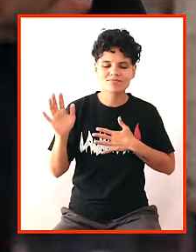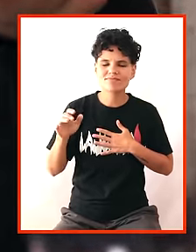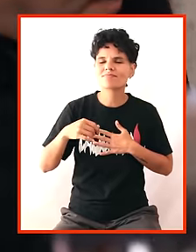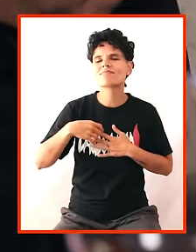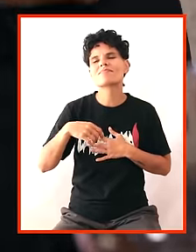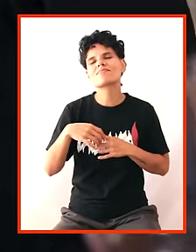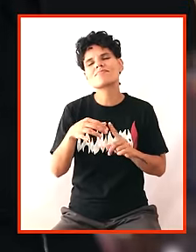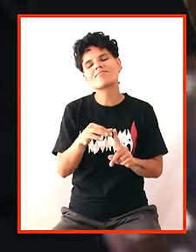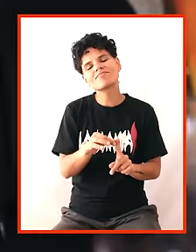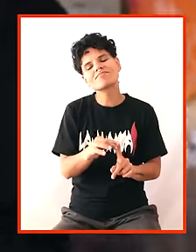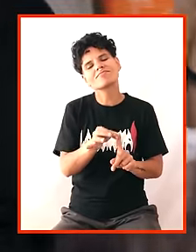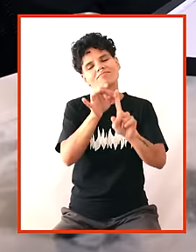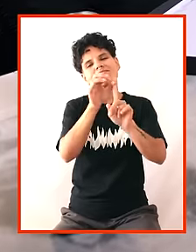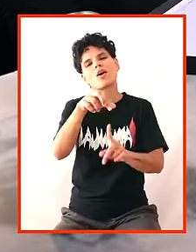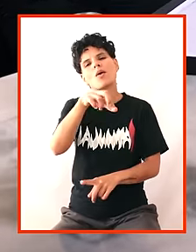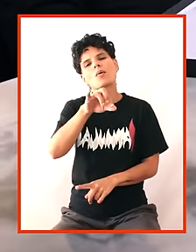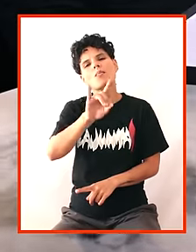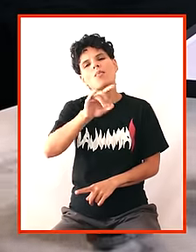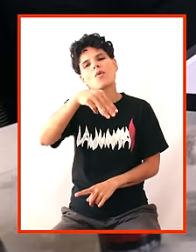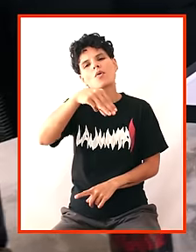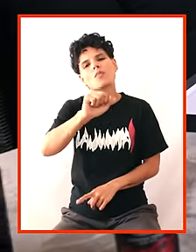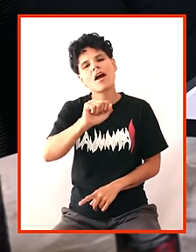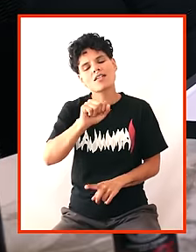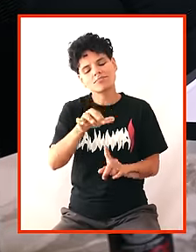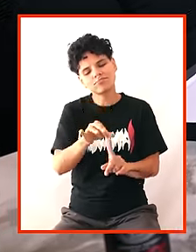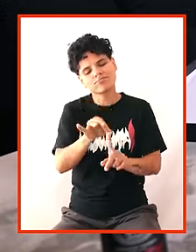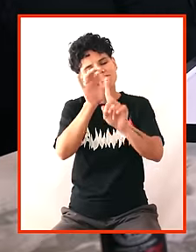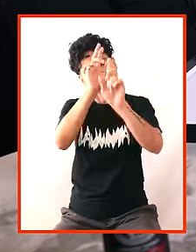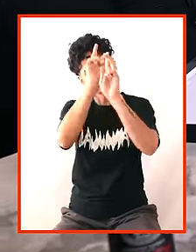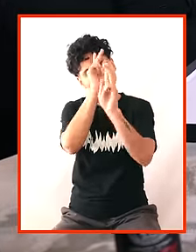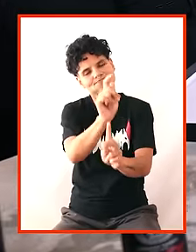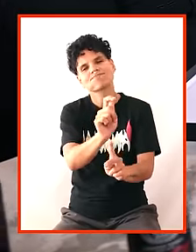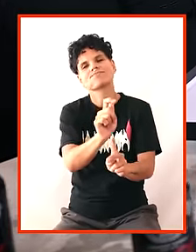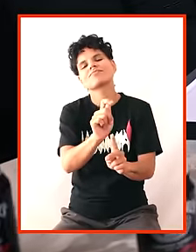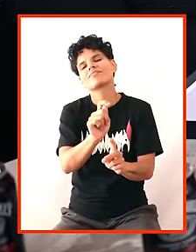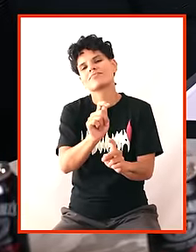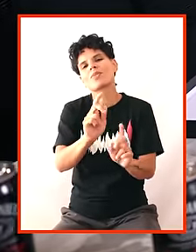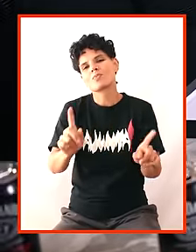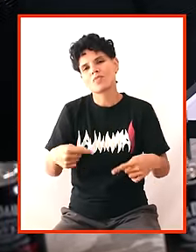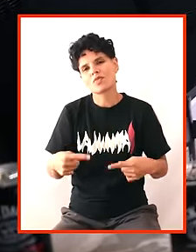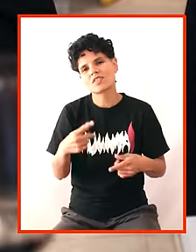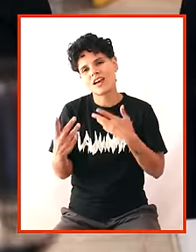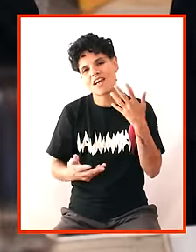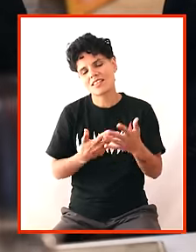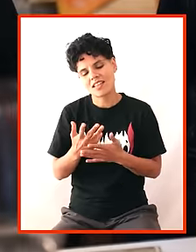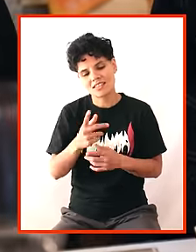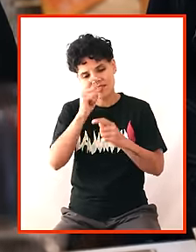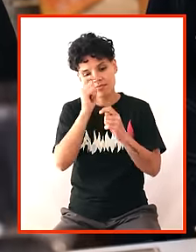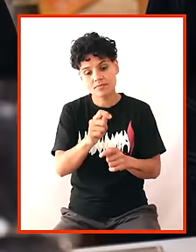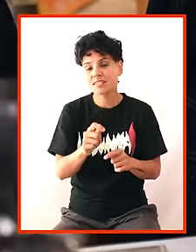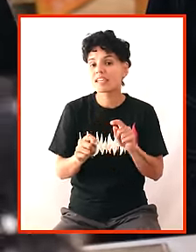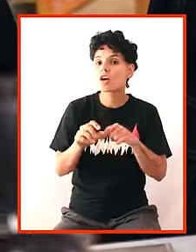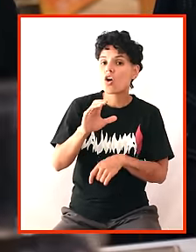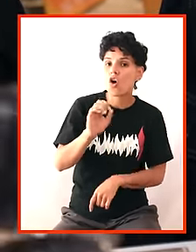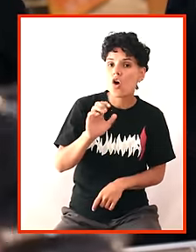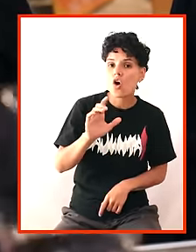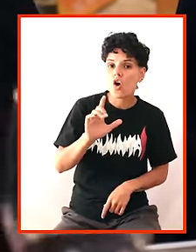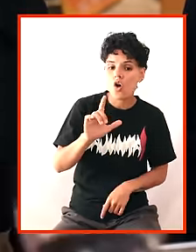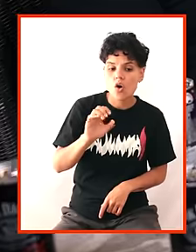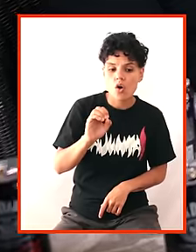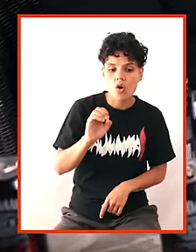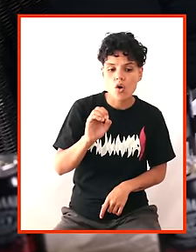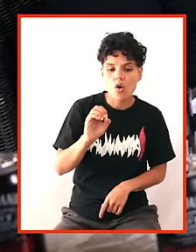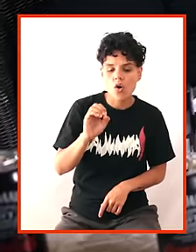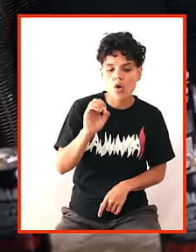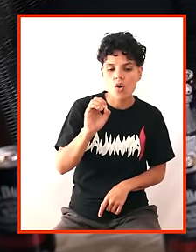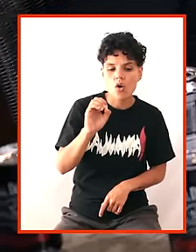musical. A ver. El Puma Rodríguez. ¡Oh! Enorme, ¿eh? Cierra el mueste. El Puma Rodríguez. ¿Cierra el mueste? Cierra el mueste. ¿En serio? Cierra el mueste, tenés que